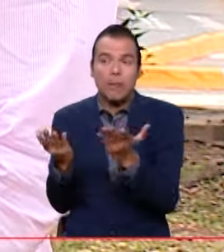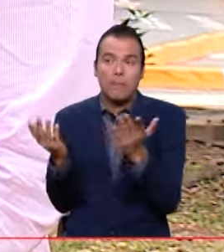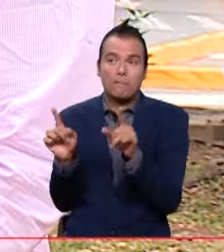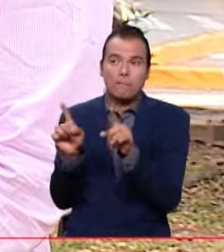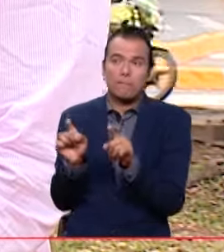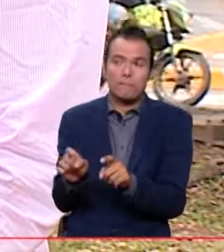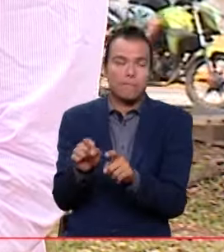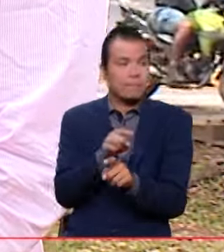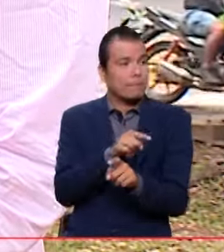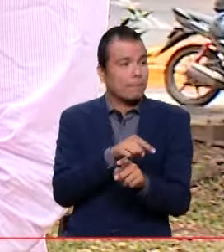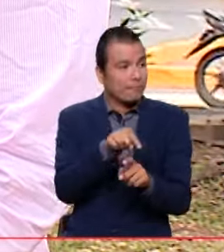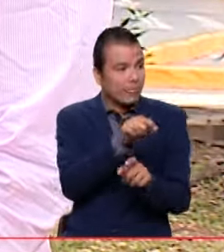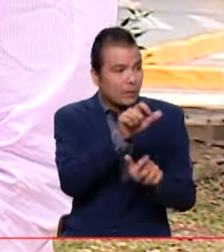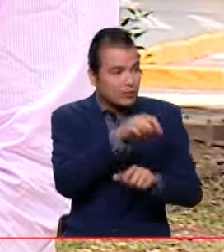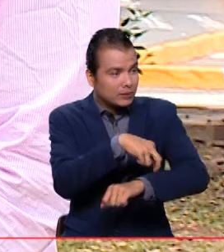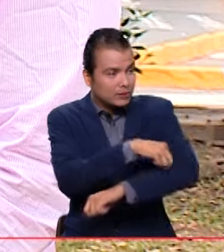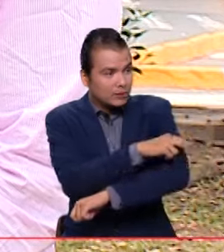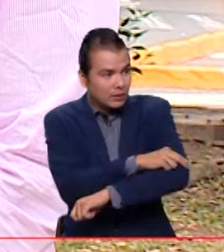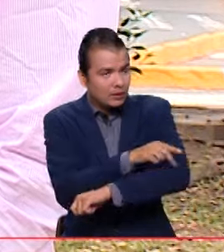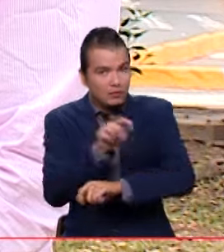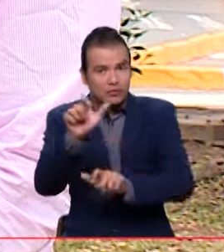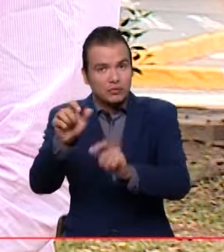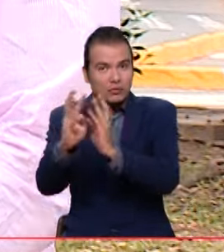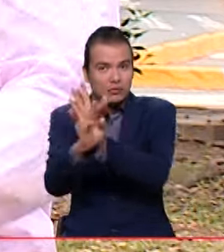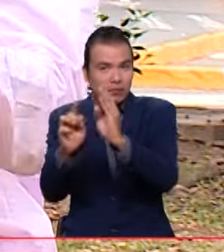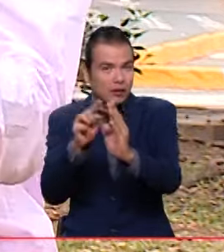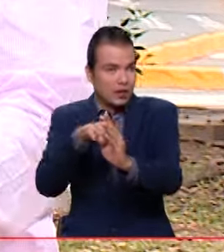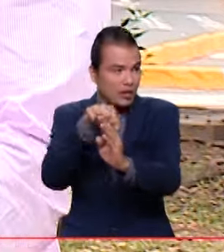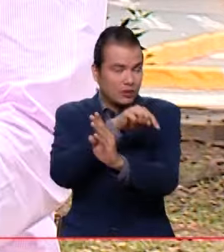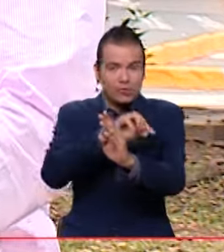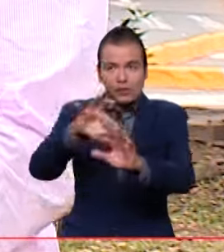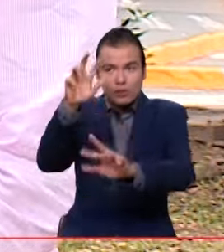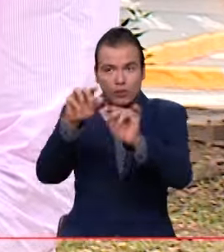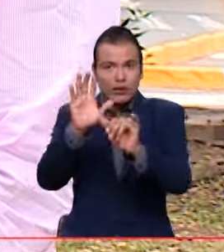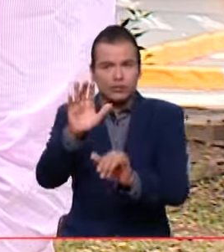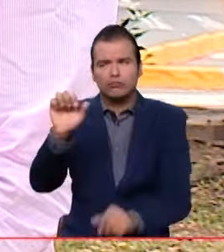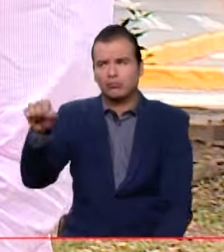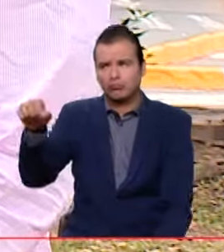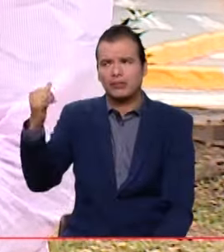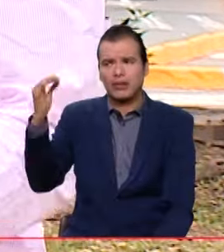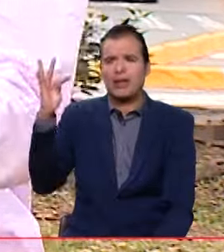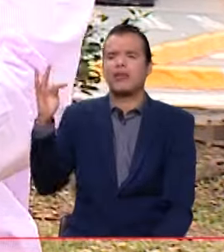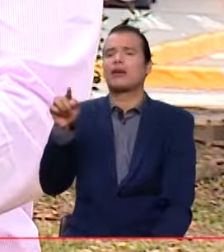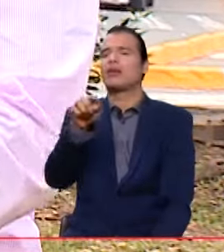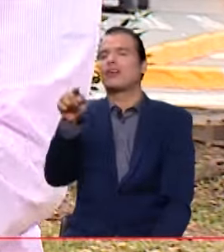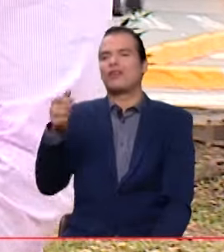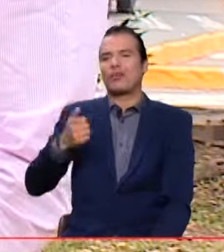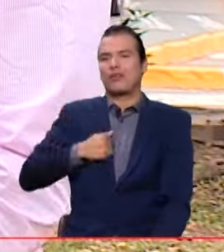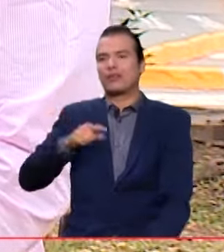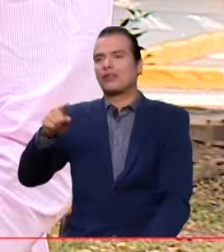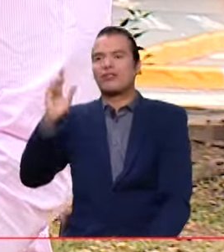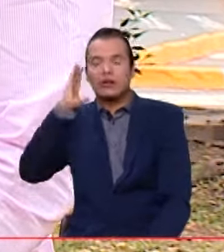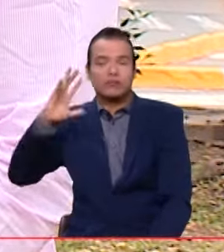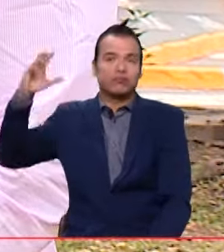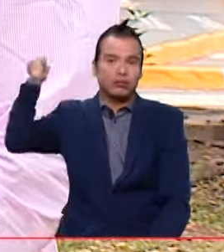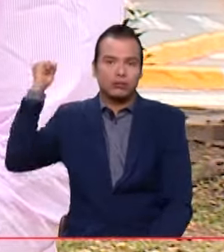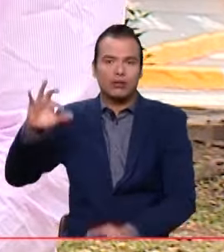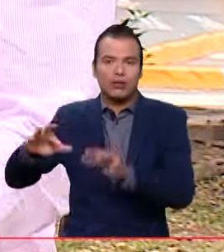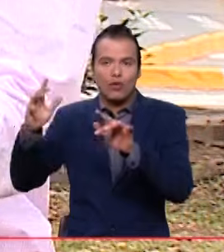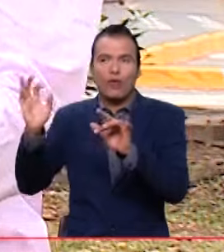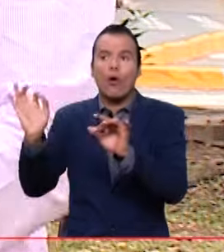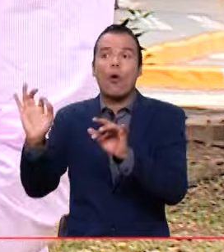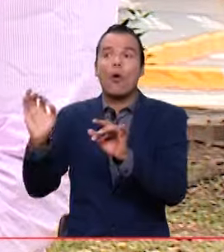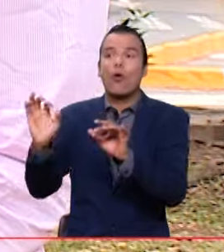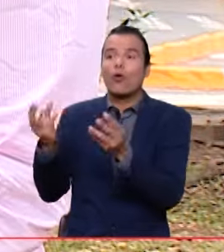Sí, sí. Efectivamente, hemos visto cómo habitantes de calle hacen raponazo a celulares e incluso entre ellos se presentan riñas. Hace